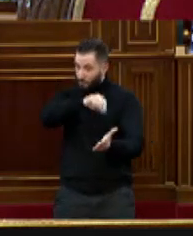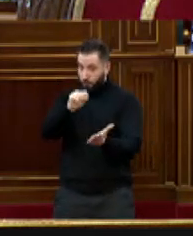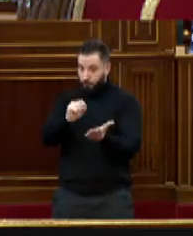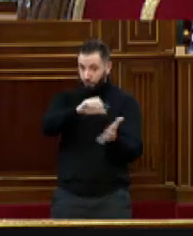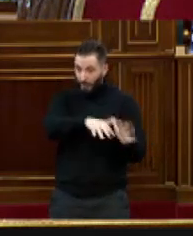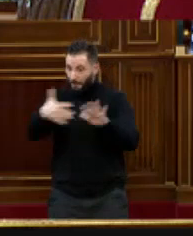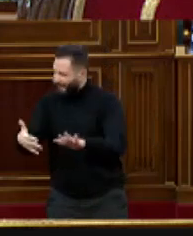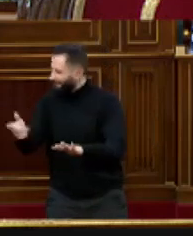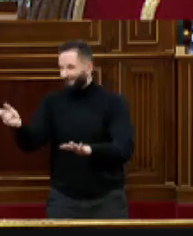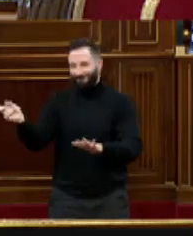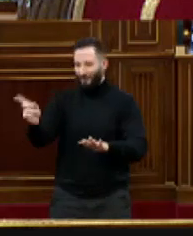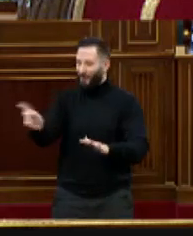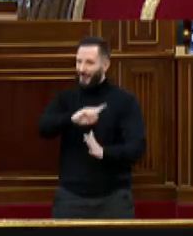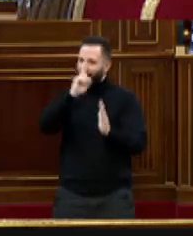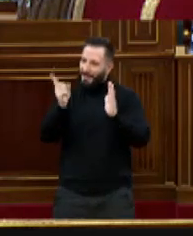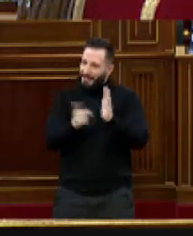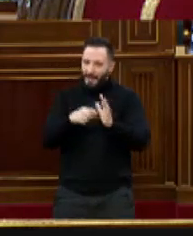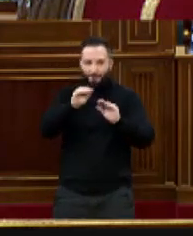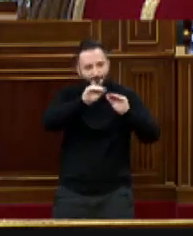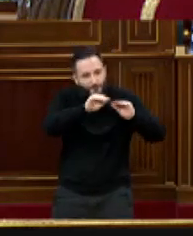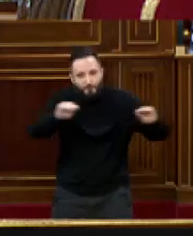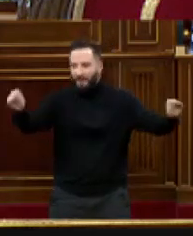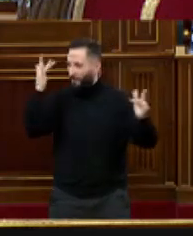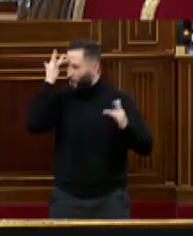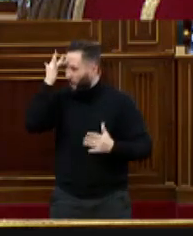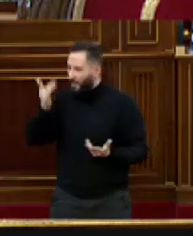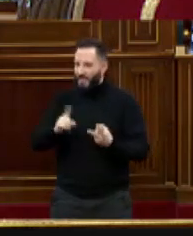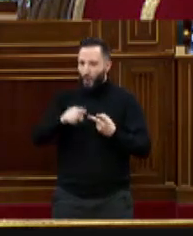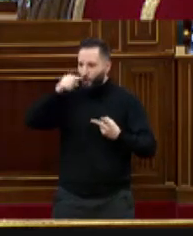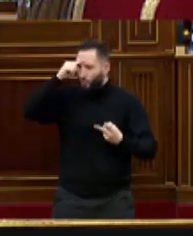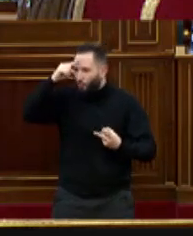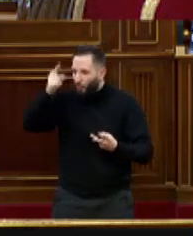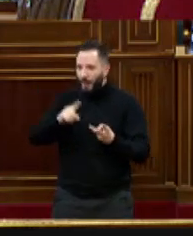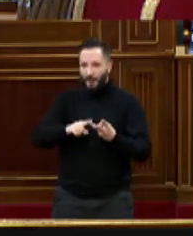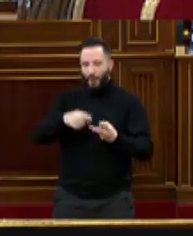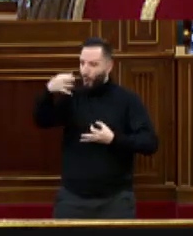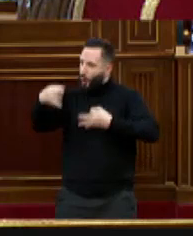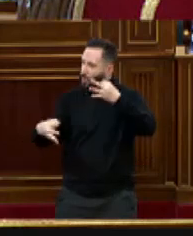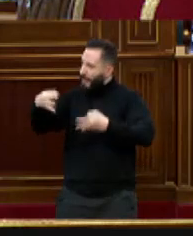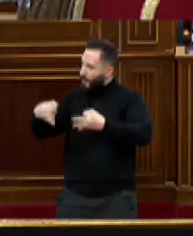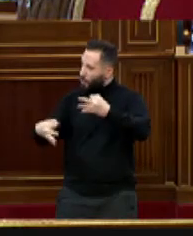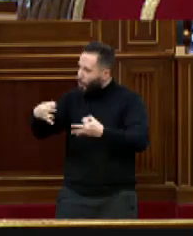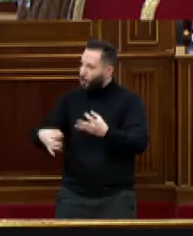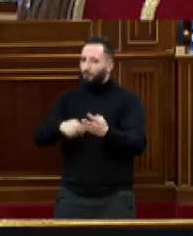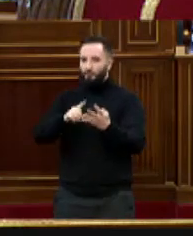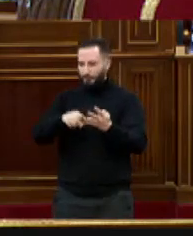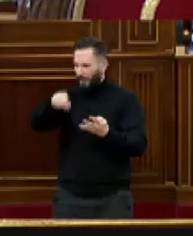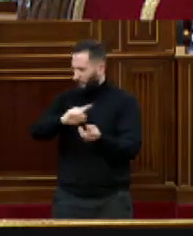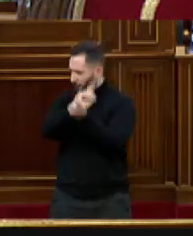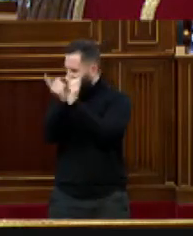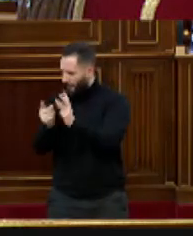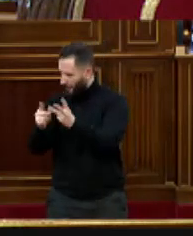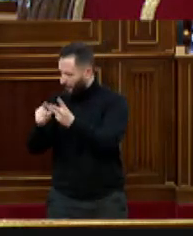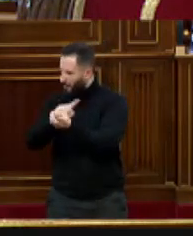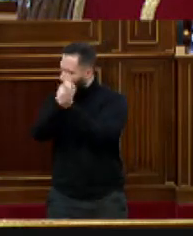es una ley que apela a las conciencias a la cultura al ordenamiento jurídico por supuesto lo cambia y